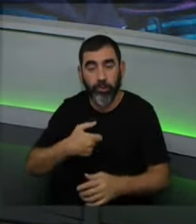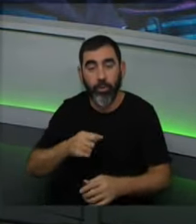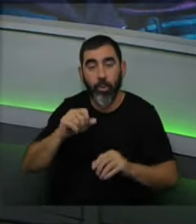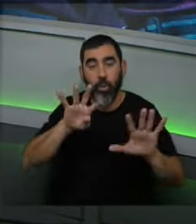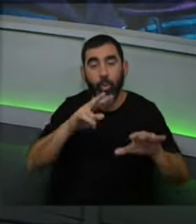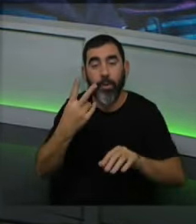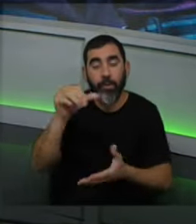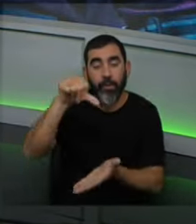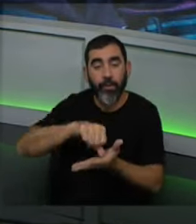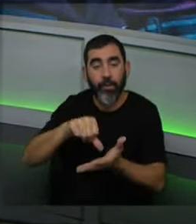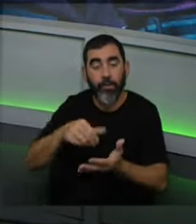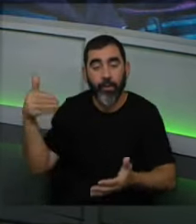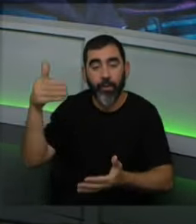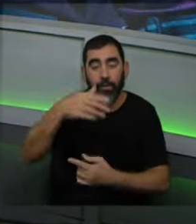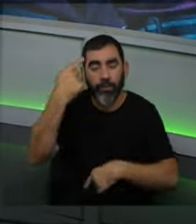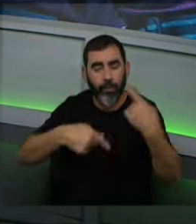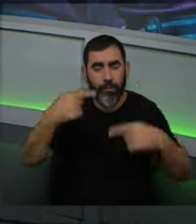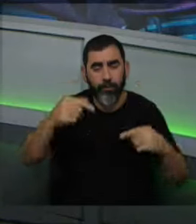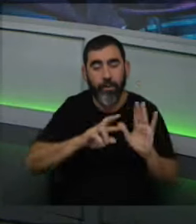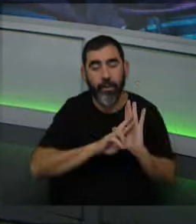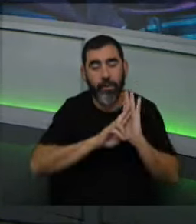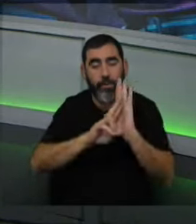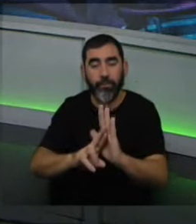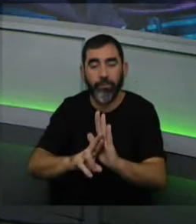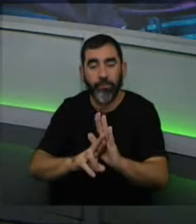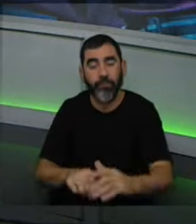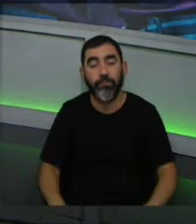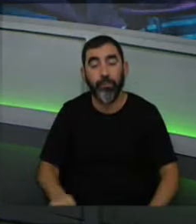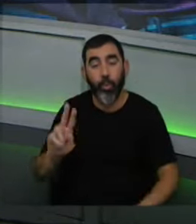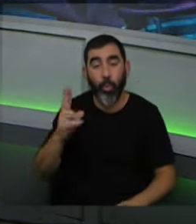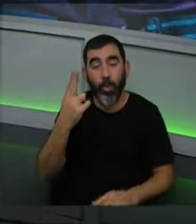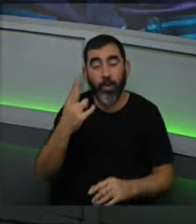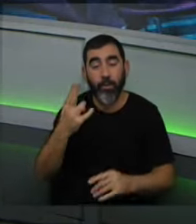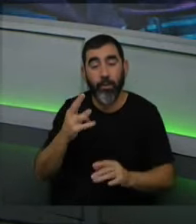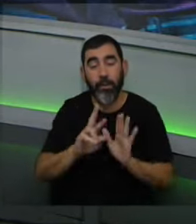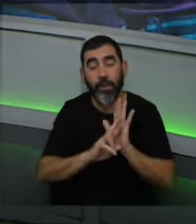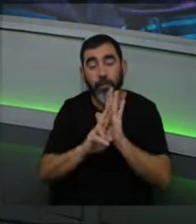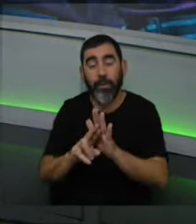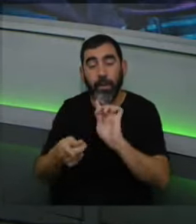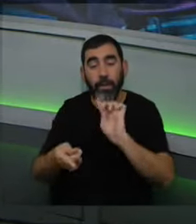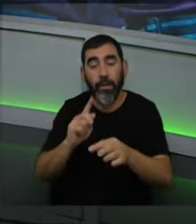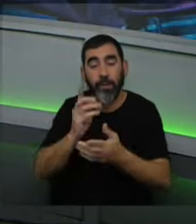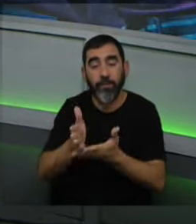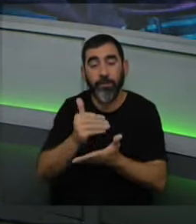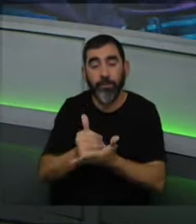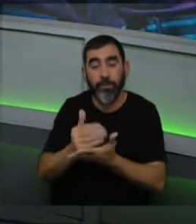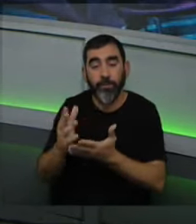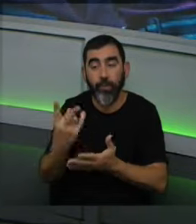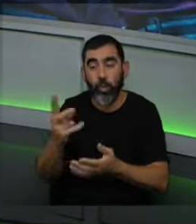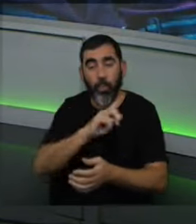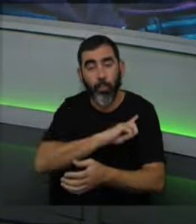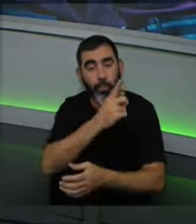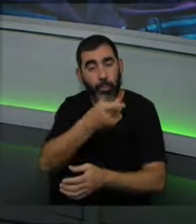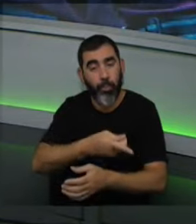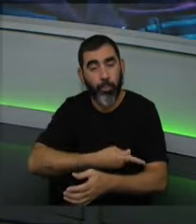92 países con distintos grados de representación en el caso de uruguayo correspondió al canillero Omar pagani ni las dos potencias